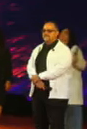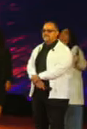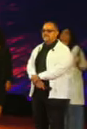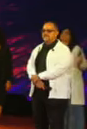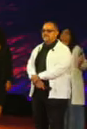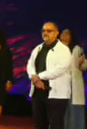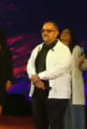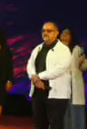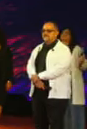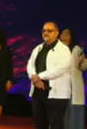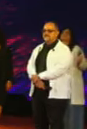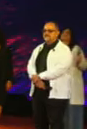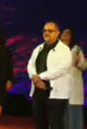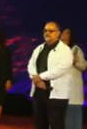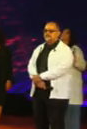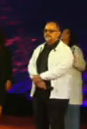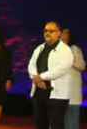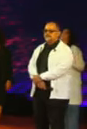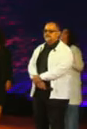rebosando,